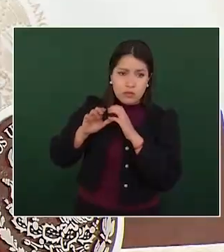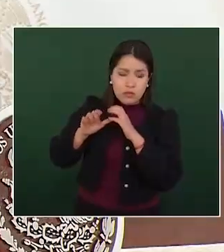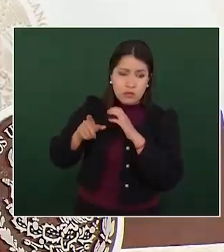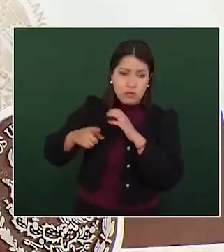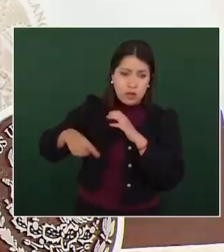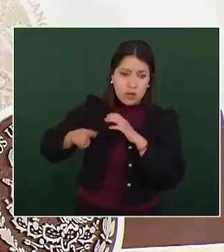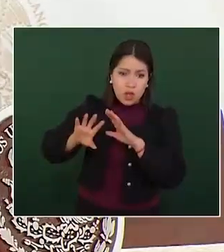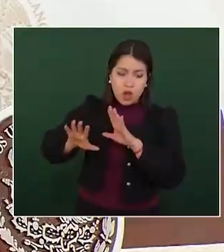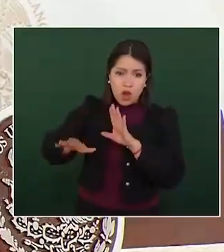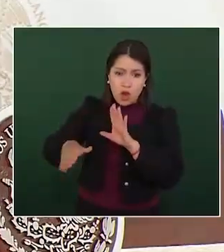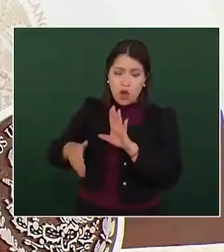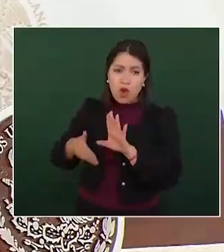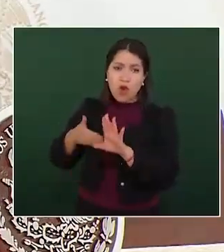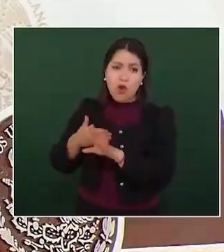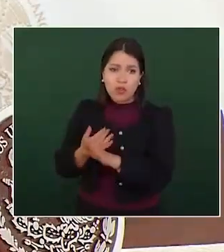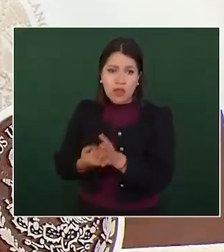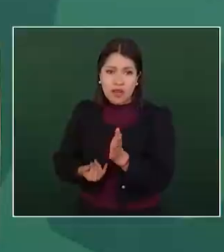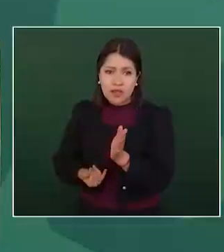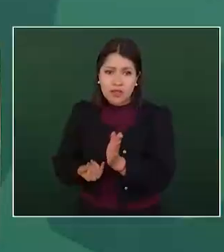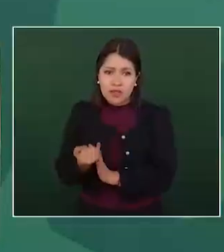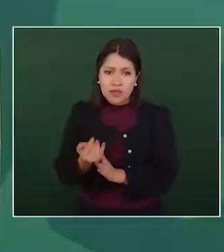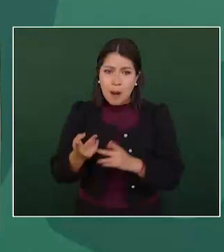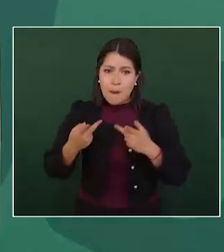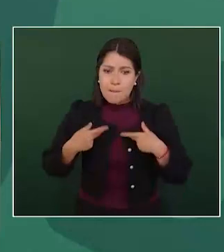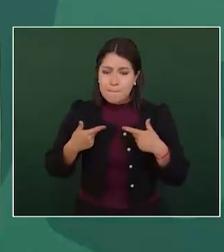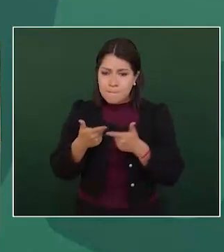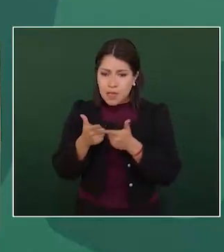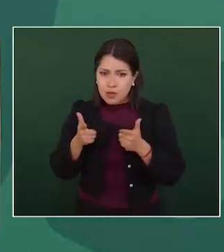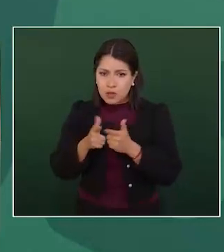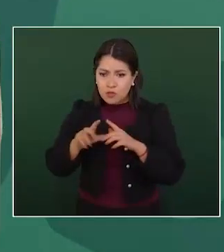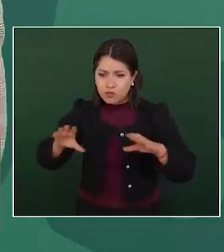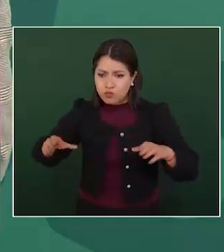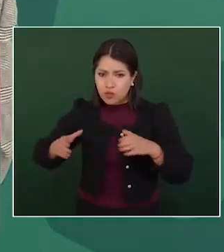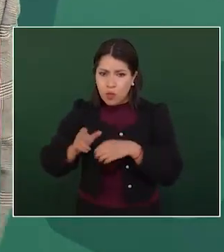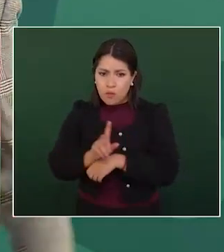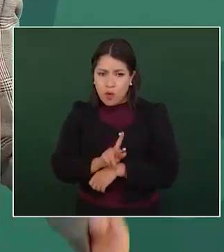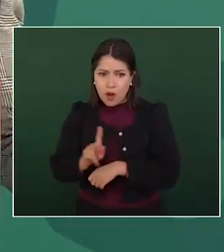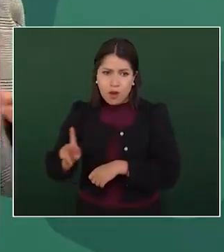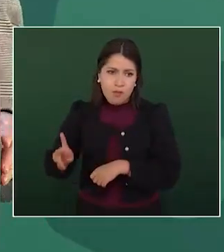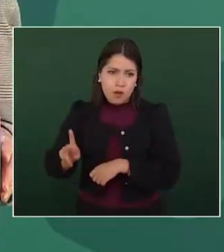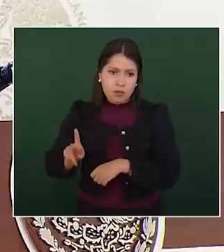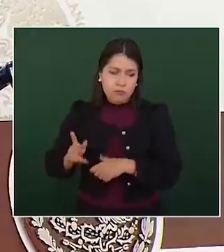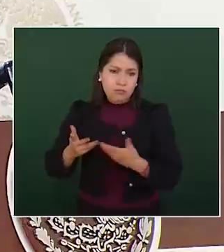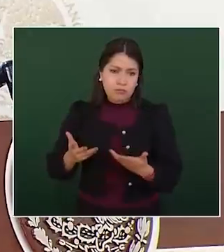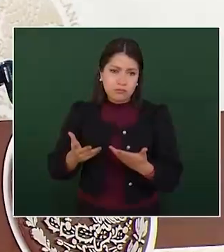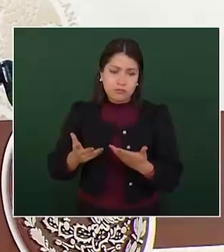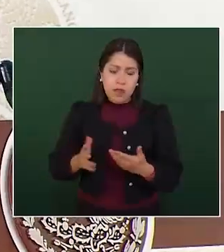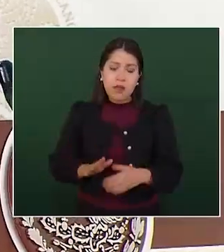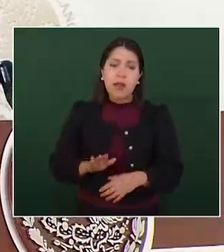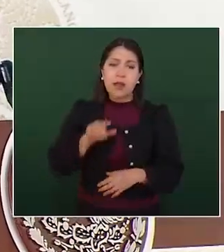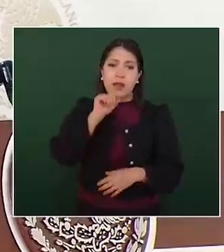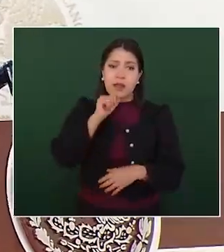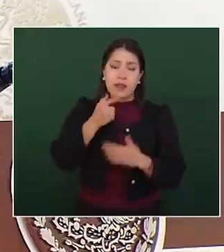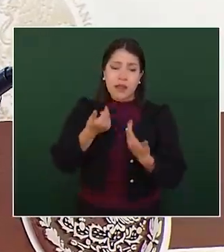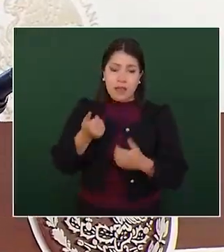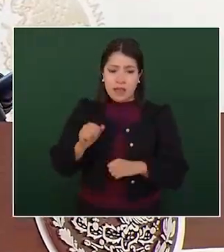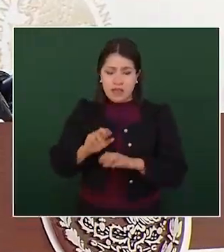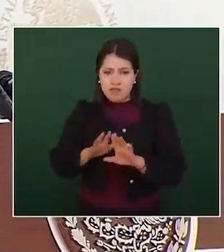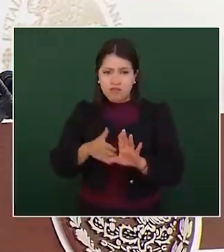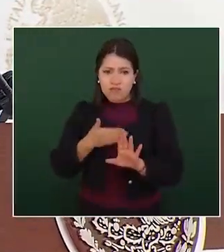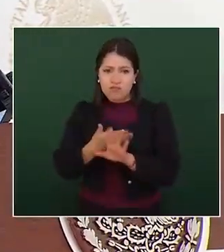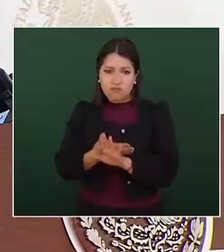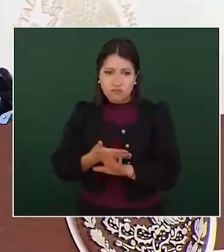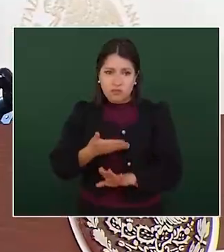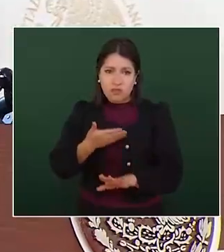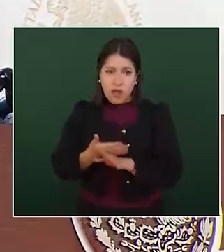en contra de las decisiones mayoritarias del pueblo mexicano, atacaban todos los actos que se realizaban